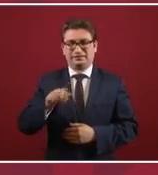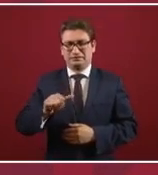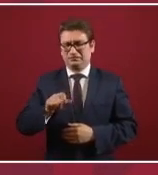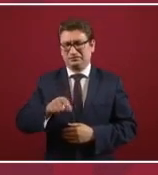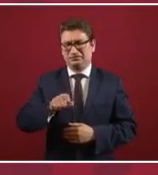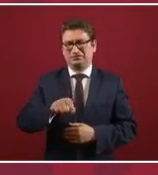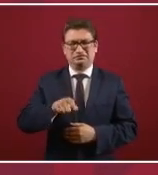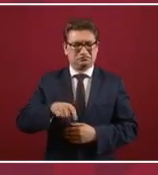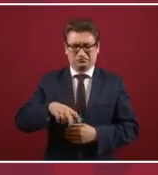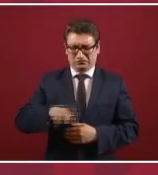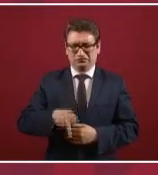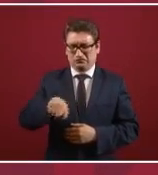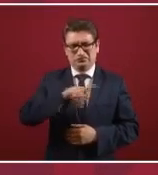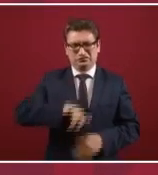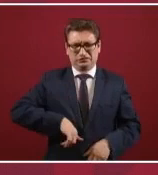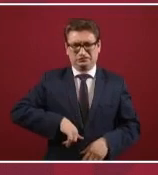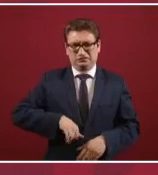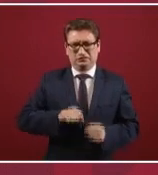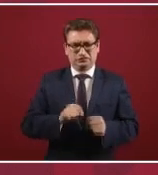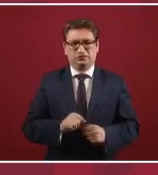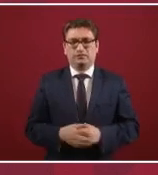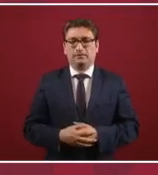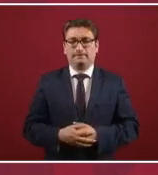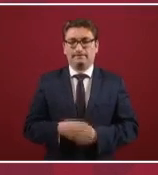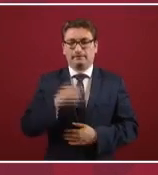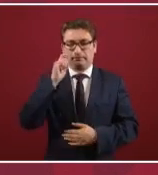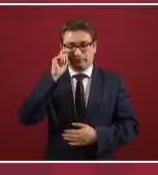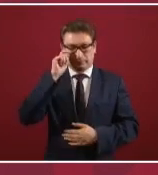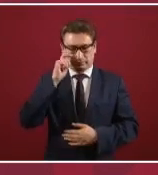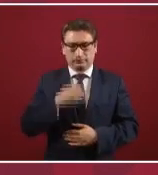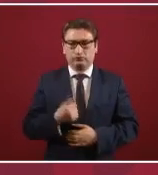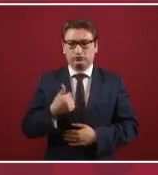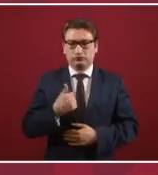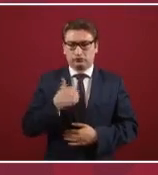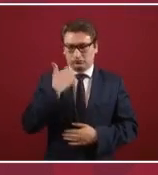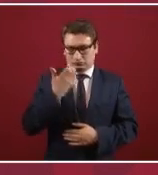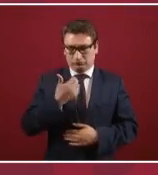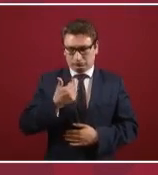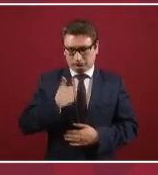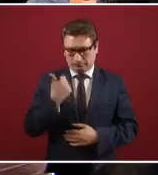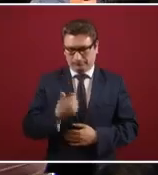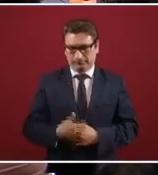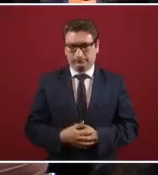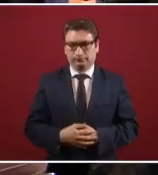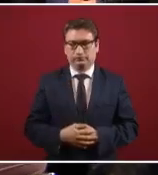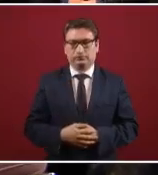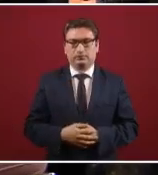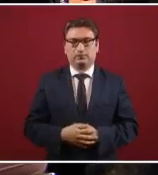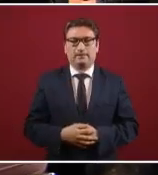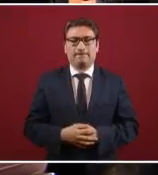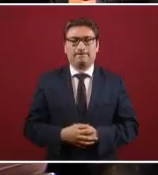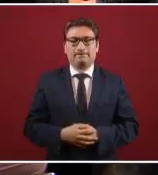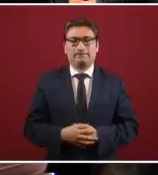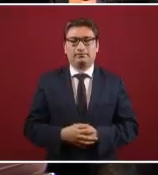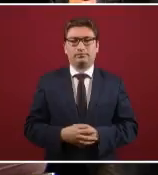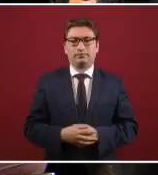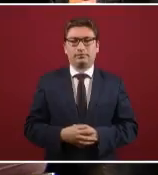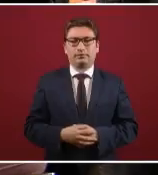bueno este miren yo quiero aprovechar para hacer un reconocimiento